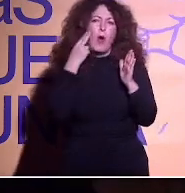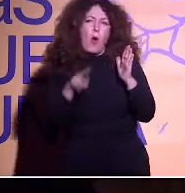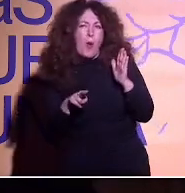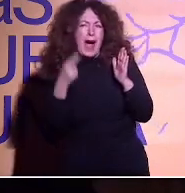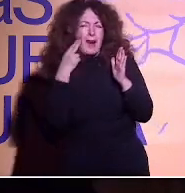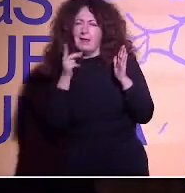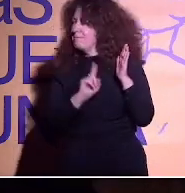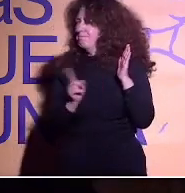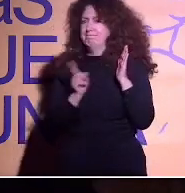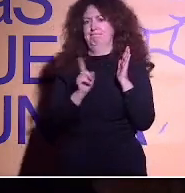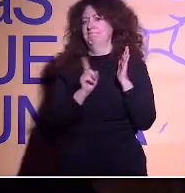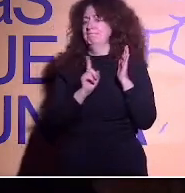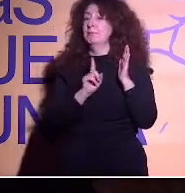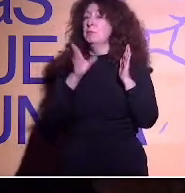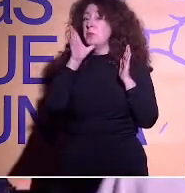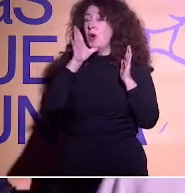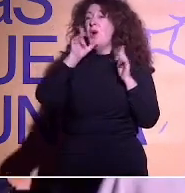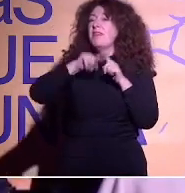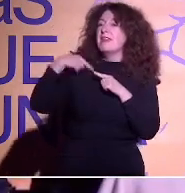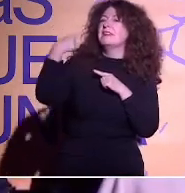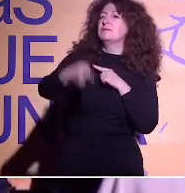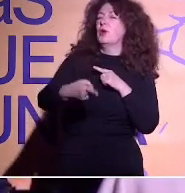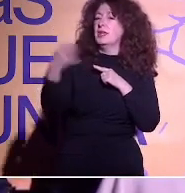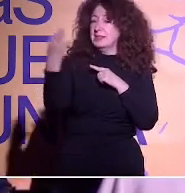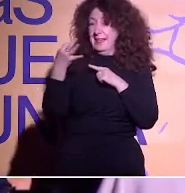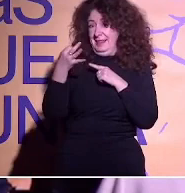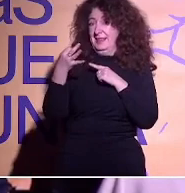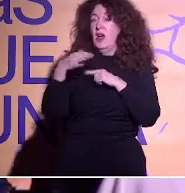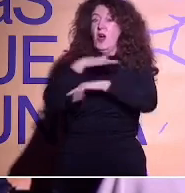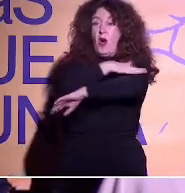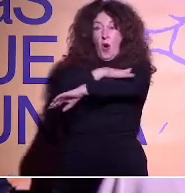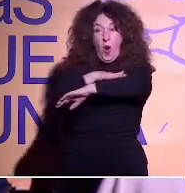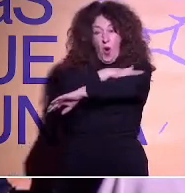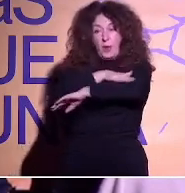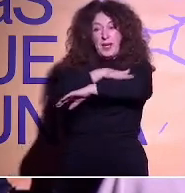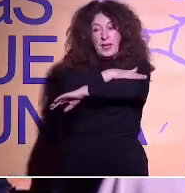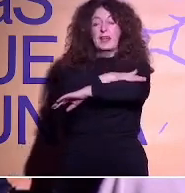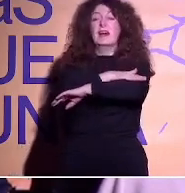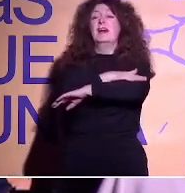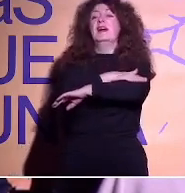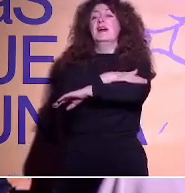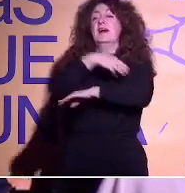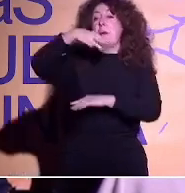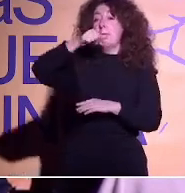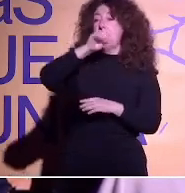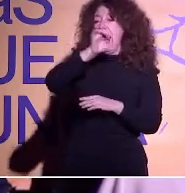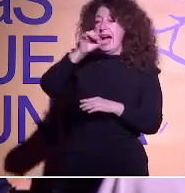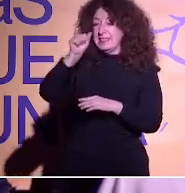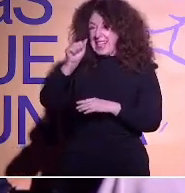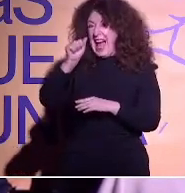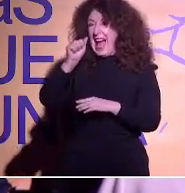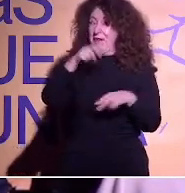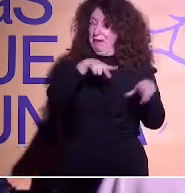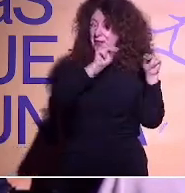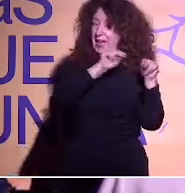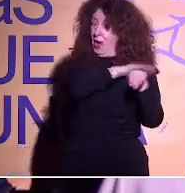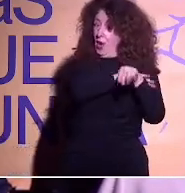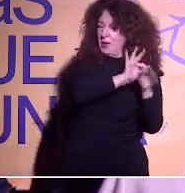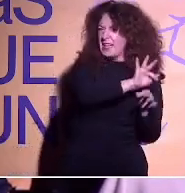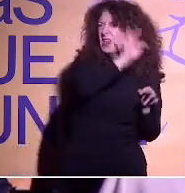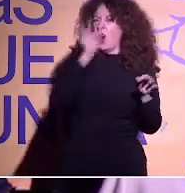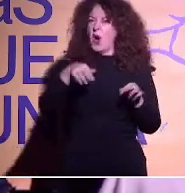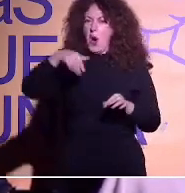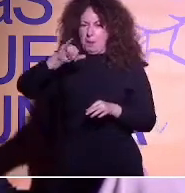de cobardía porque lo que viene después de un gobierno de Alberto deasa es mi ley compañeros y